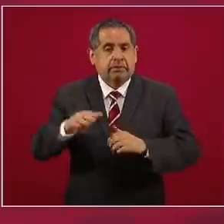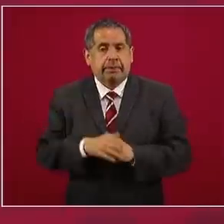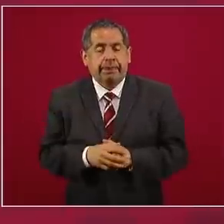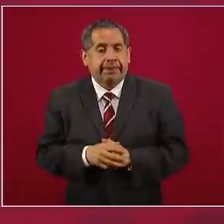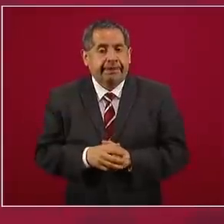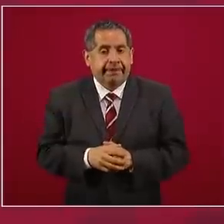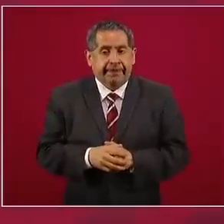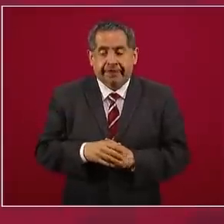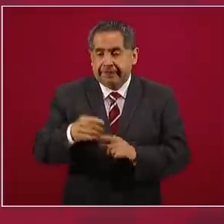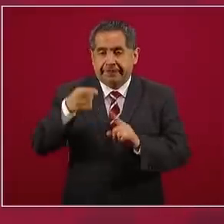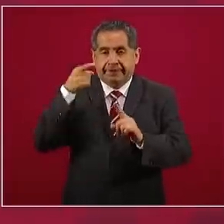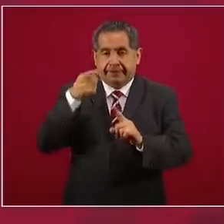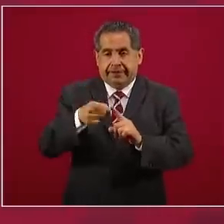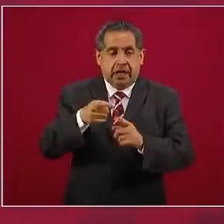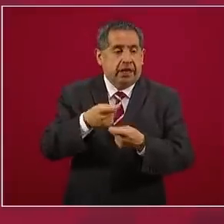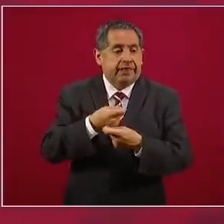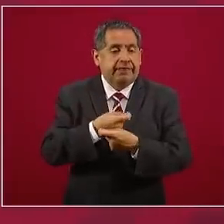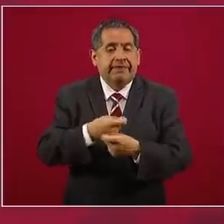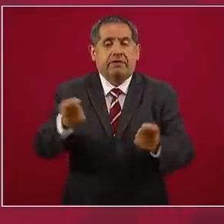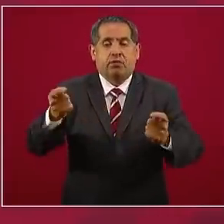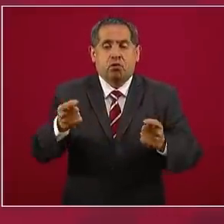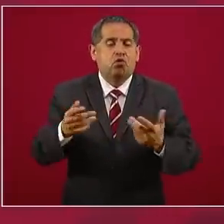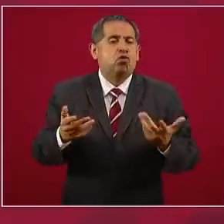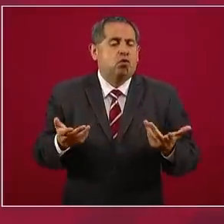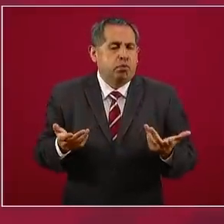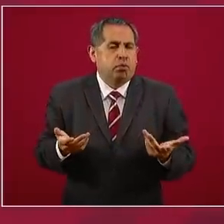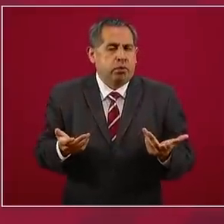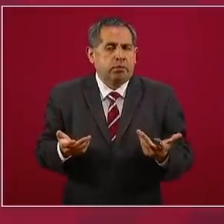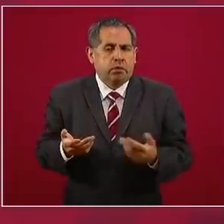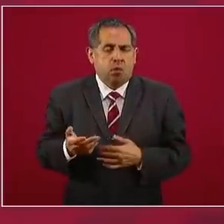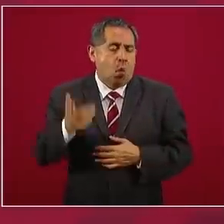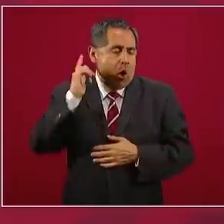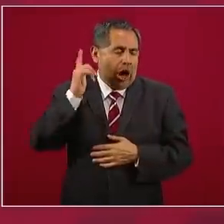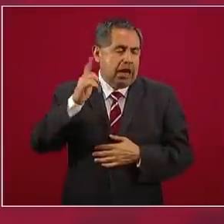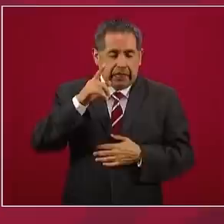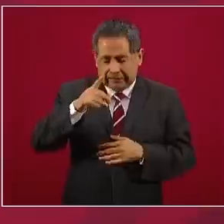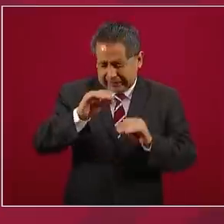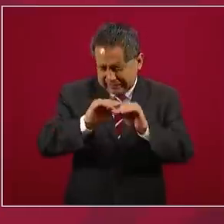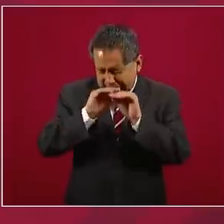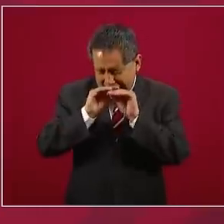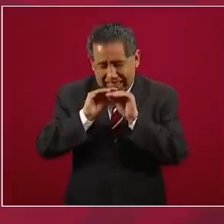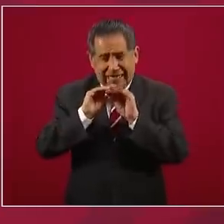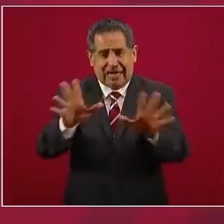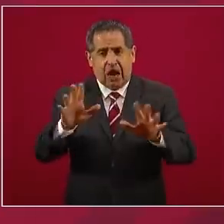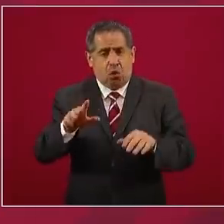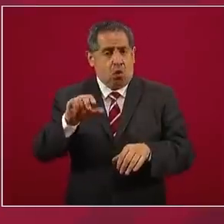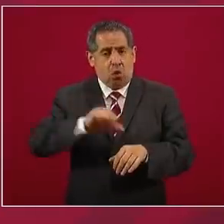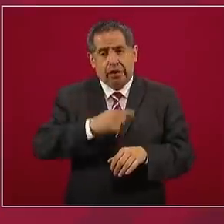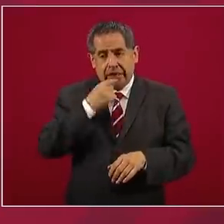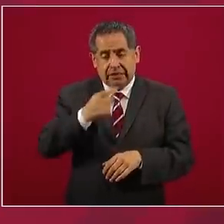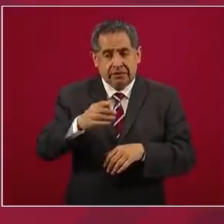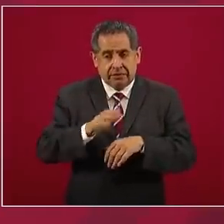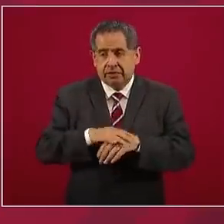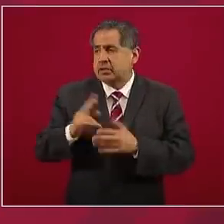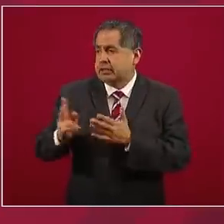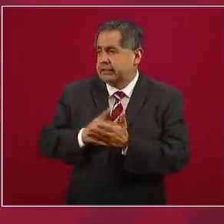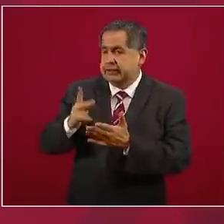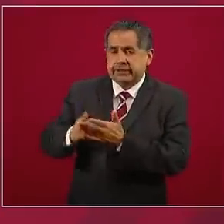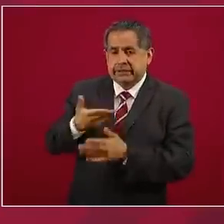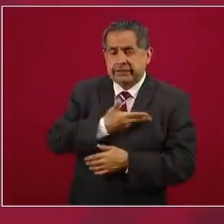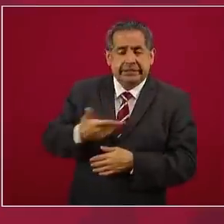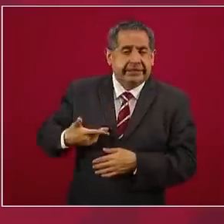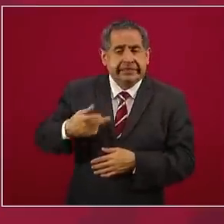el elemento concreto es la distribución. Quisiéramos que todo el mundo tenga muy claro lo que hemos dicho hoy, que ha repetido el